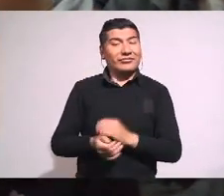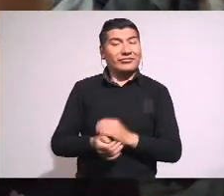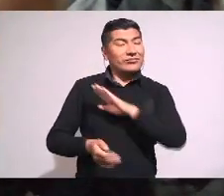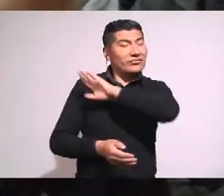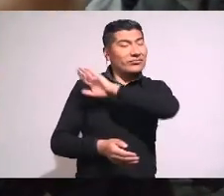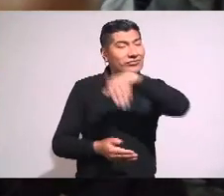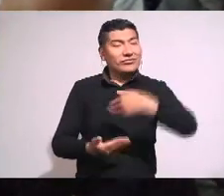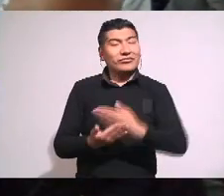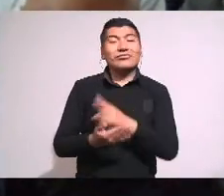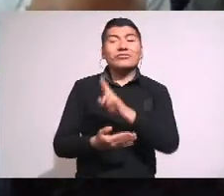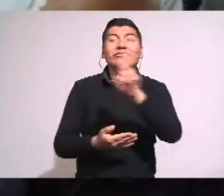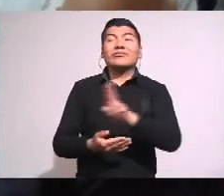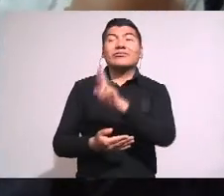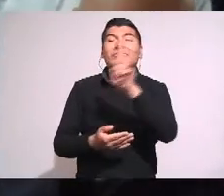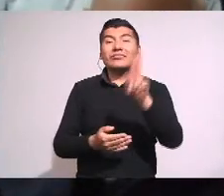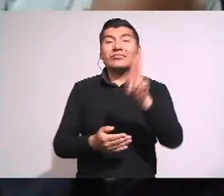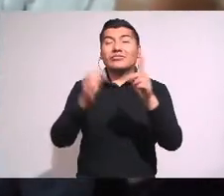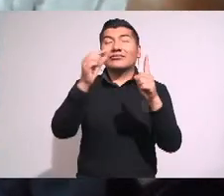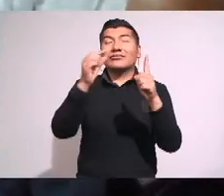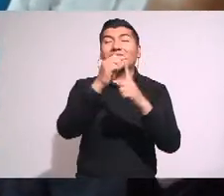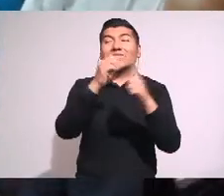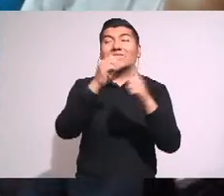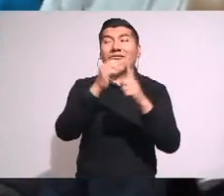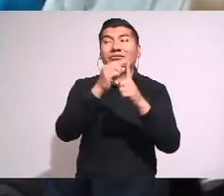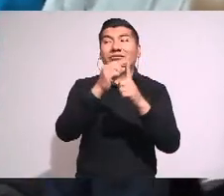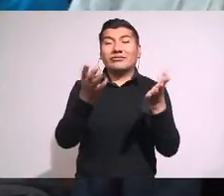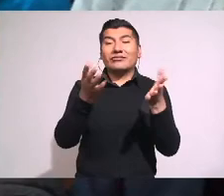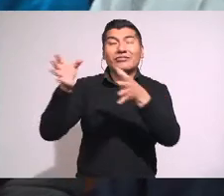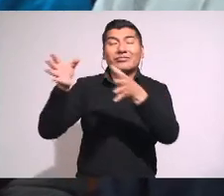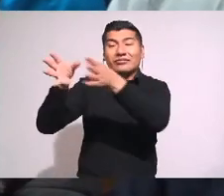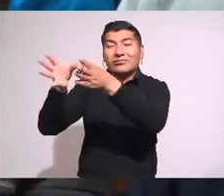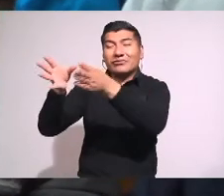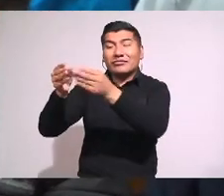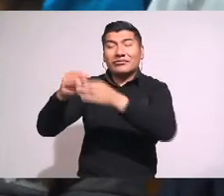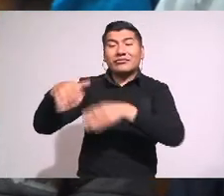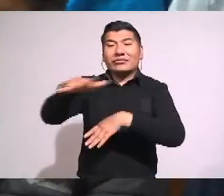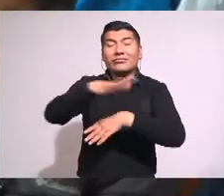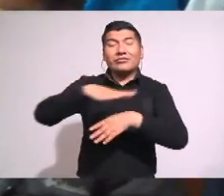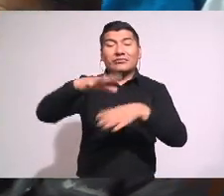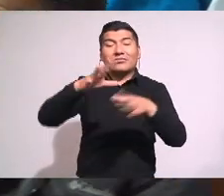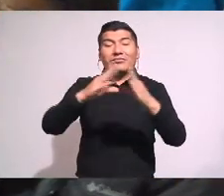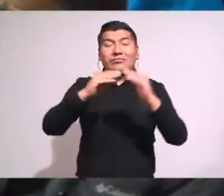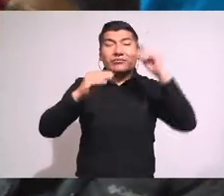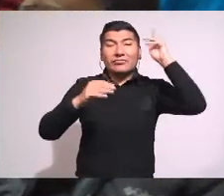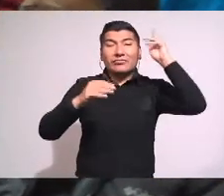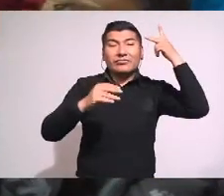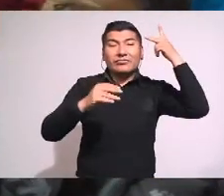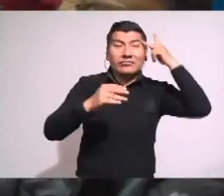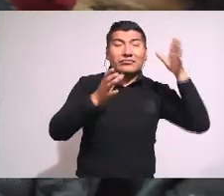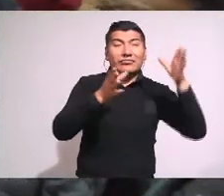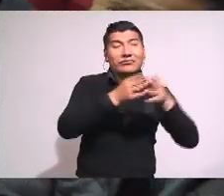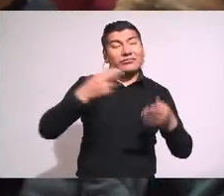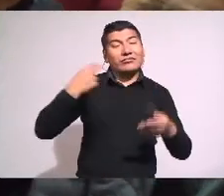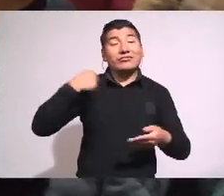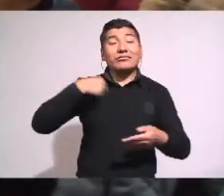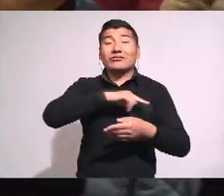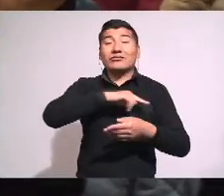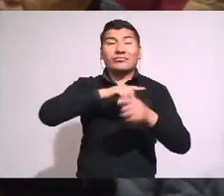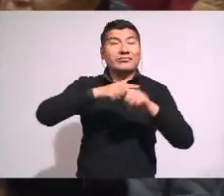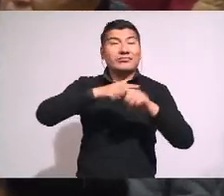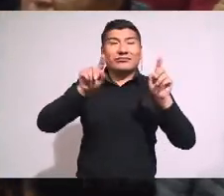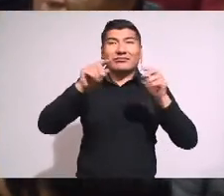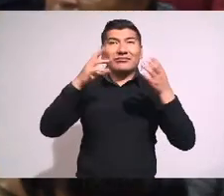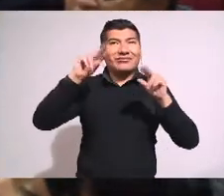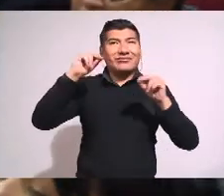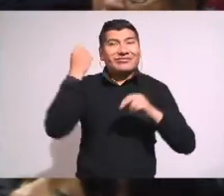Todos utilizan esta palabra, en las juntas, en los barrios, los políticos, nosotros, pero no